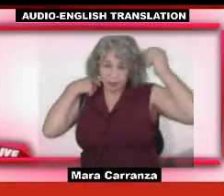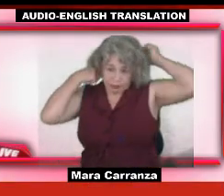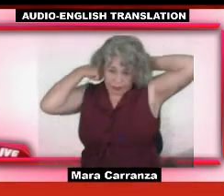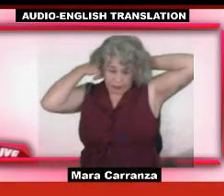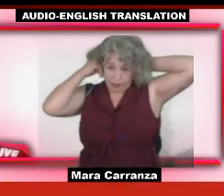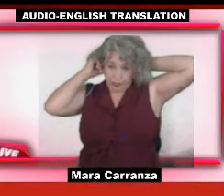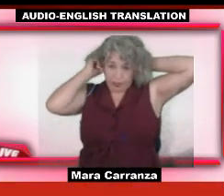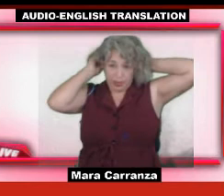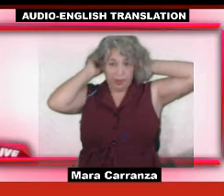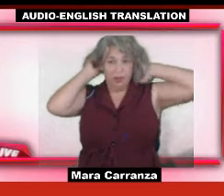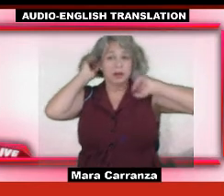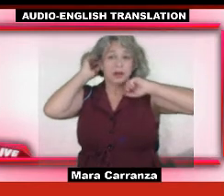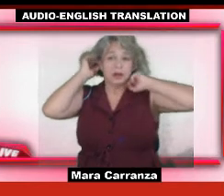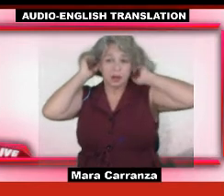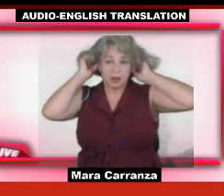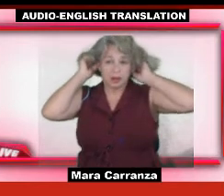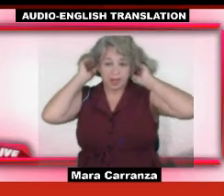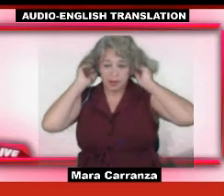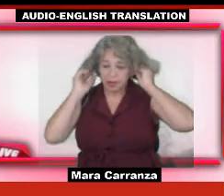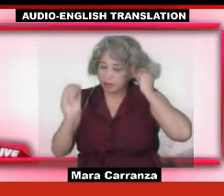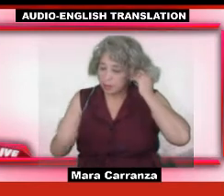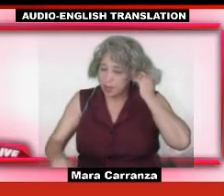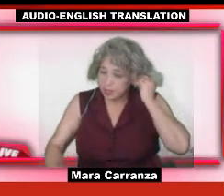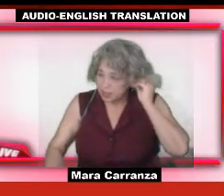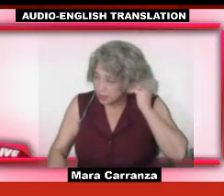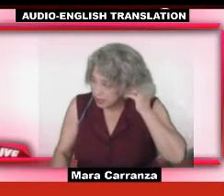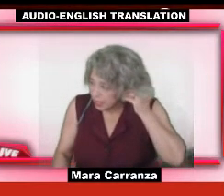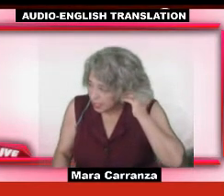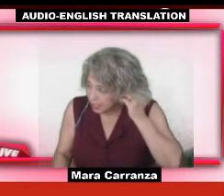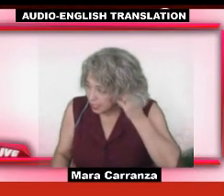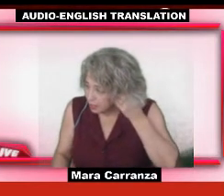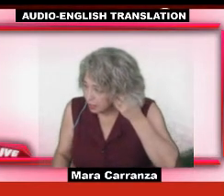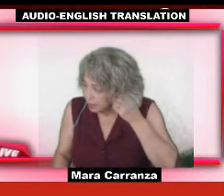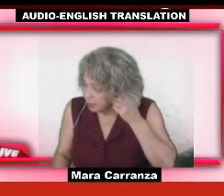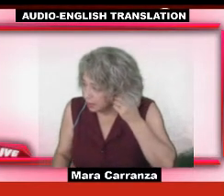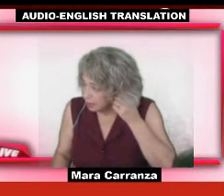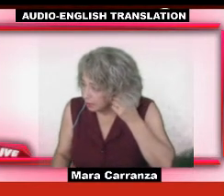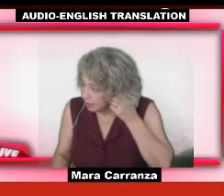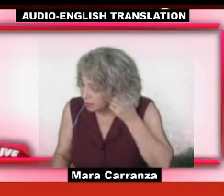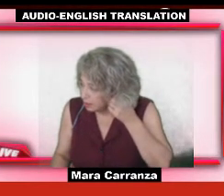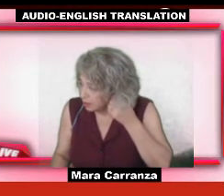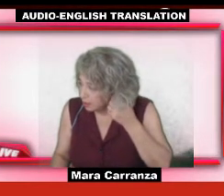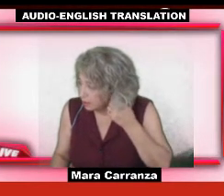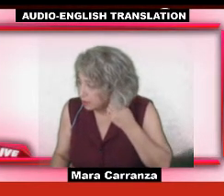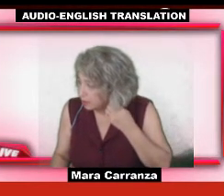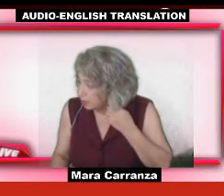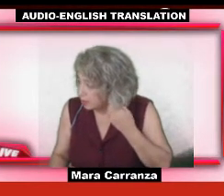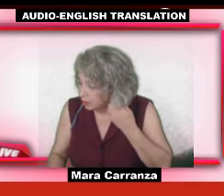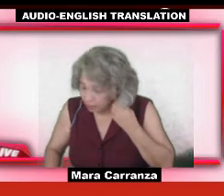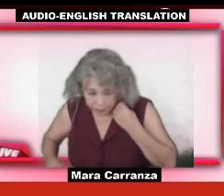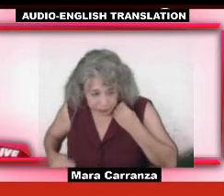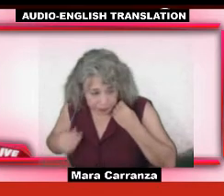por parte de los Estados Unidos. Sin más preámbulo, vamos a checar el video de Andrés Manuel López Obrador donde le da la respuesta.